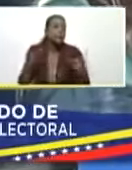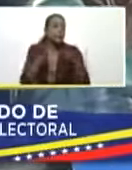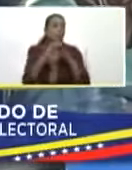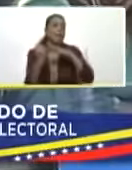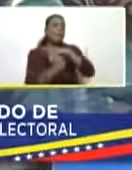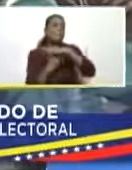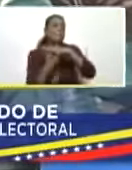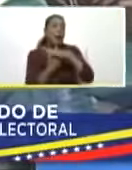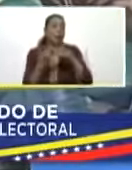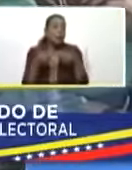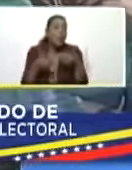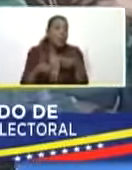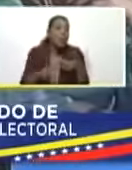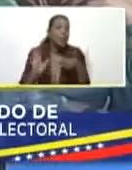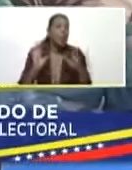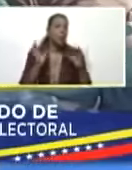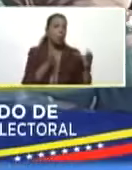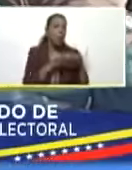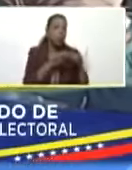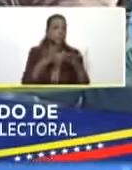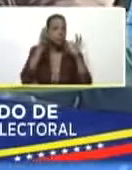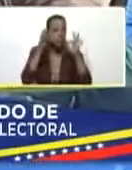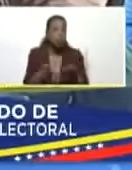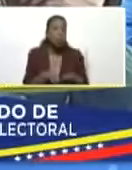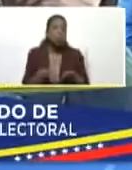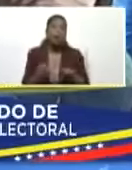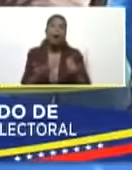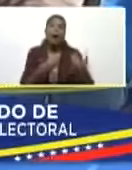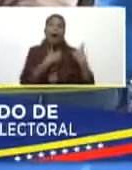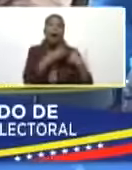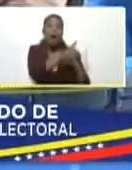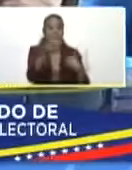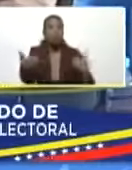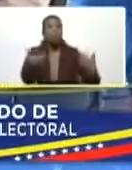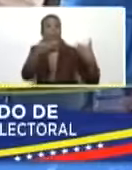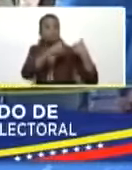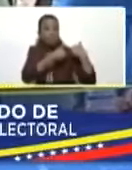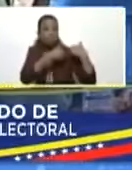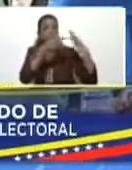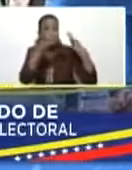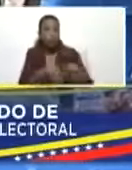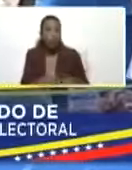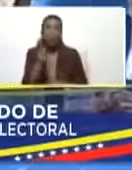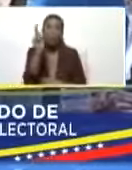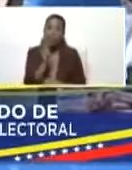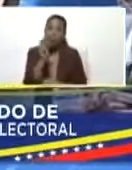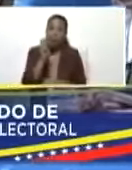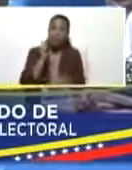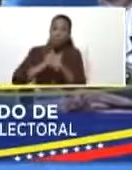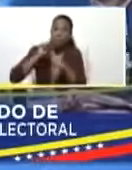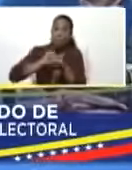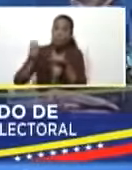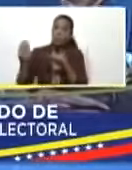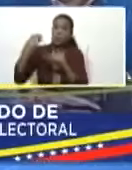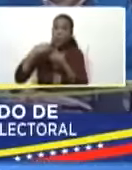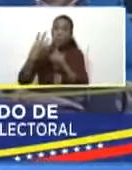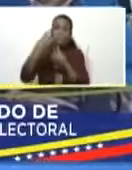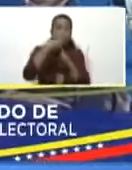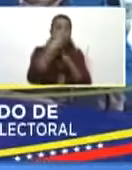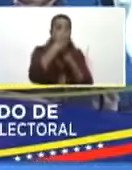base, ¿eh? Un equipo base, pero nos compete a cada uno de nosotros la tarea de incorporarnos,